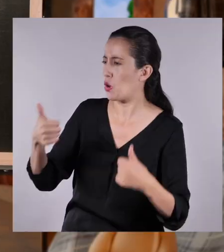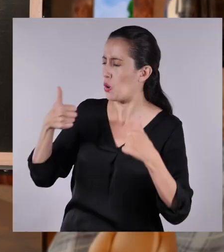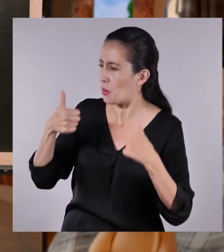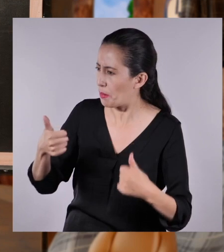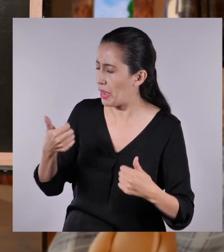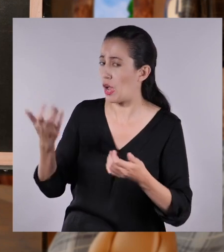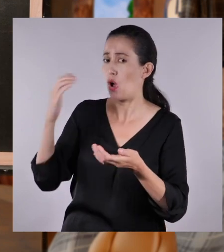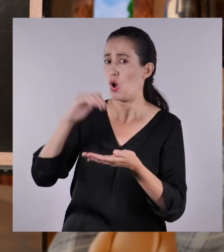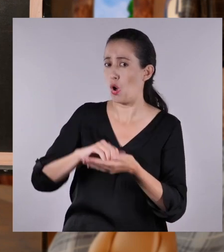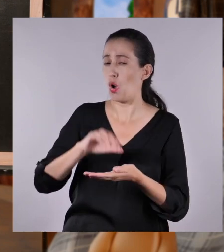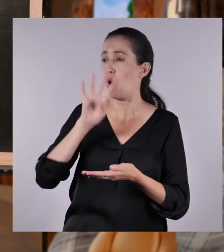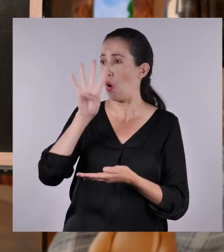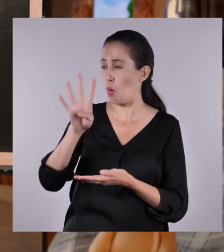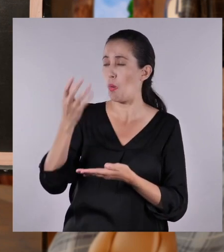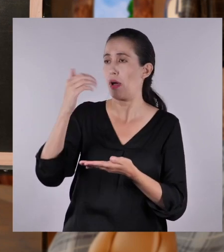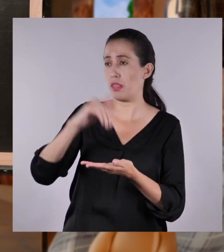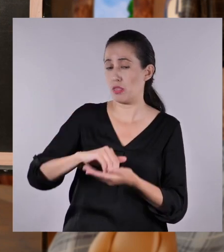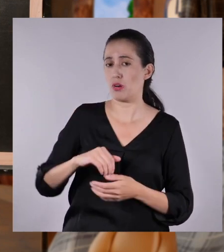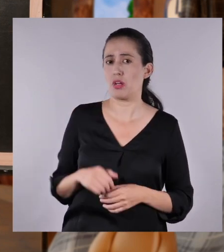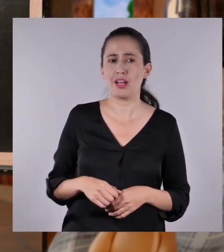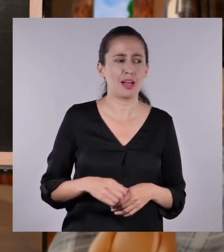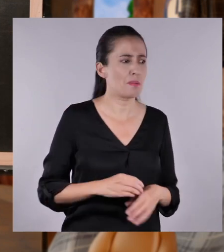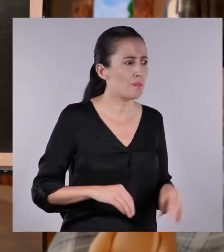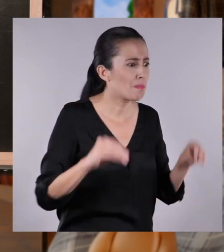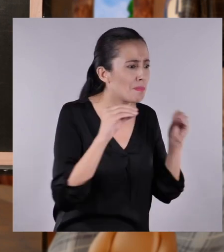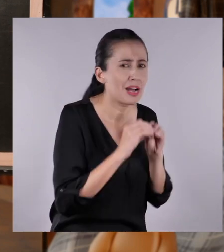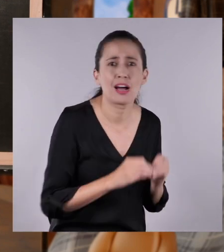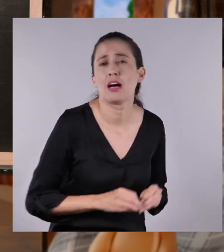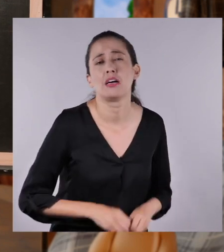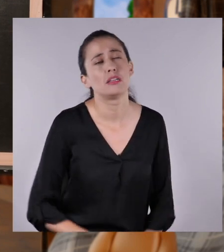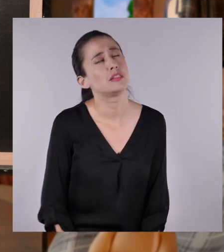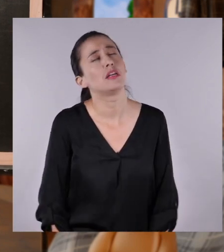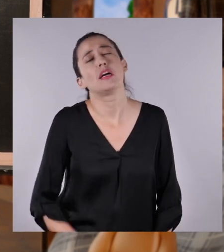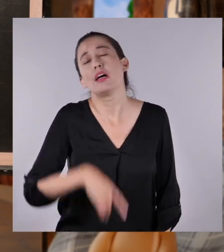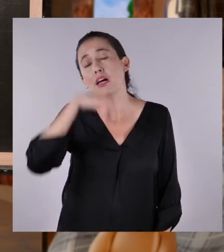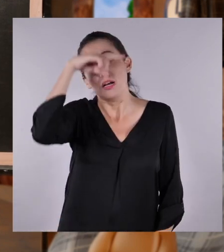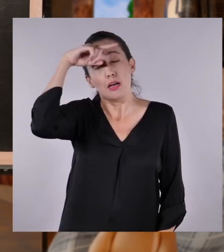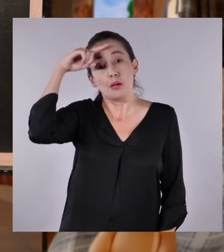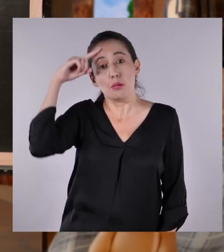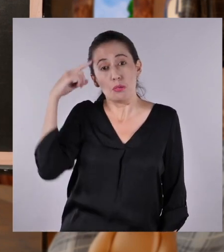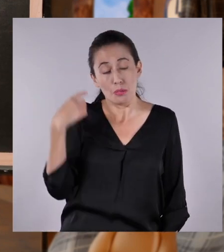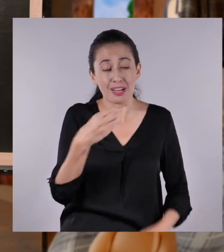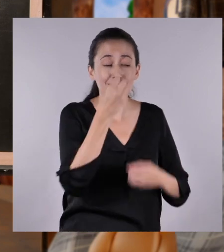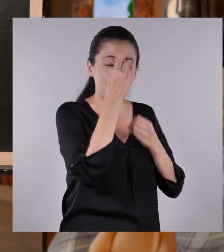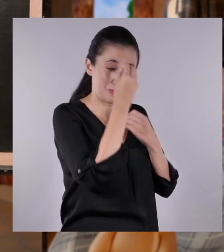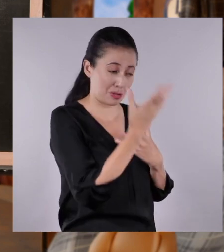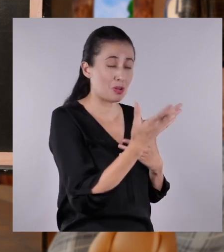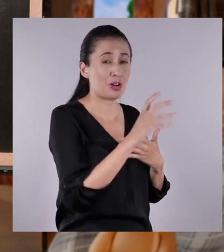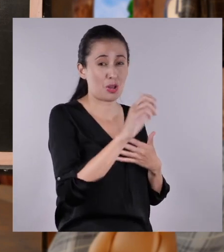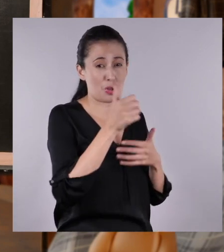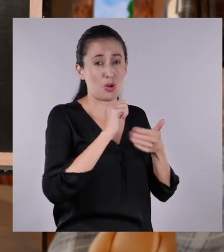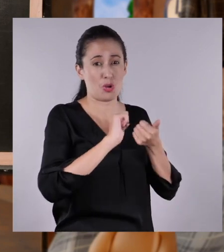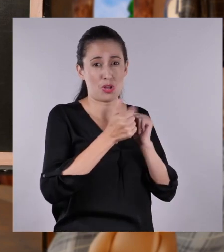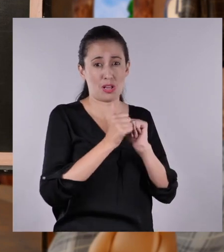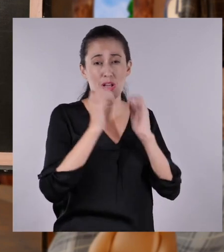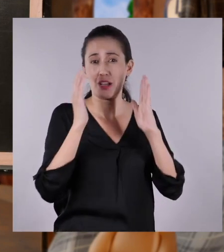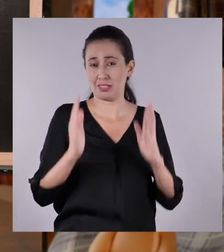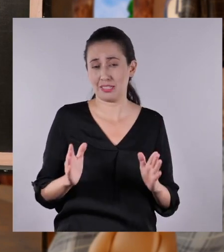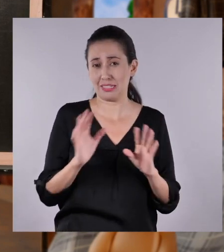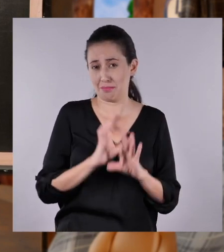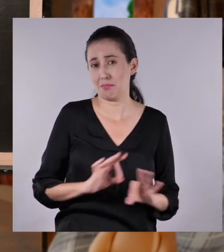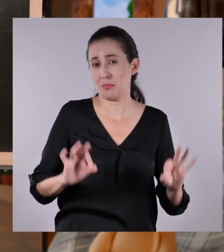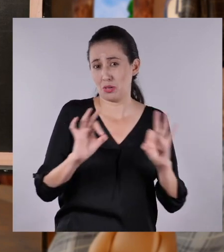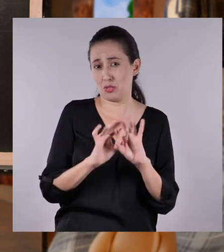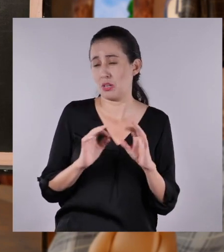99. 100. Muy bien. Solo te faltan 4 repeticiones. ¡Más! Ajá. Ay, no. ¿Y si mejor te cuento sobre otra